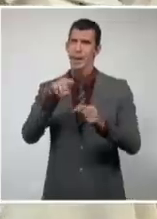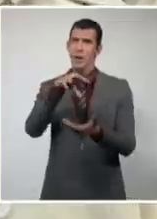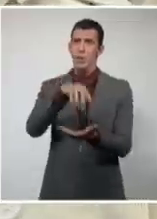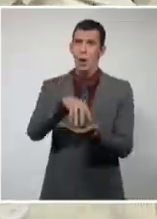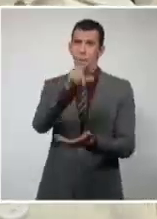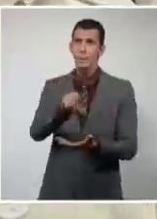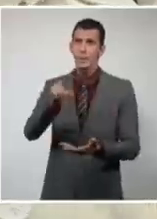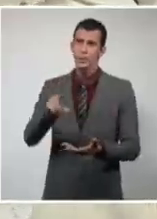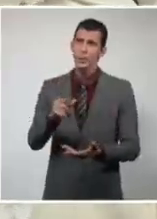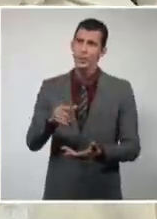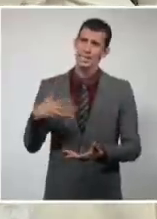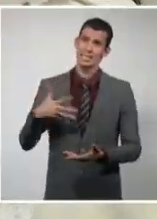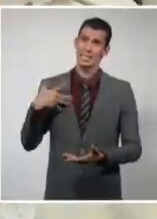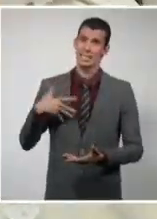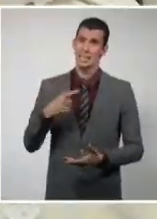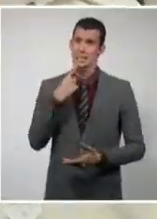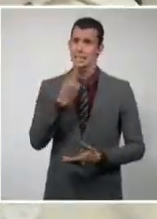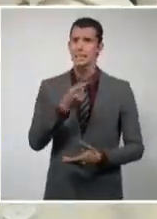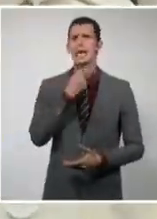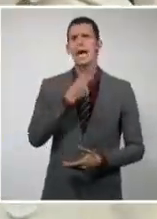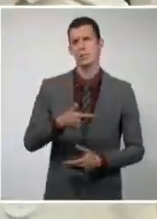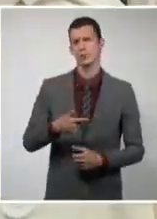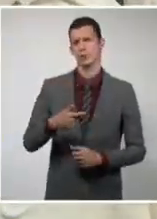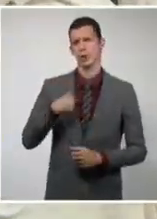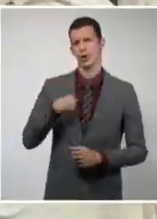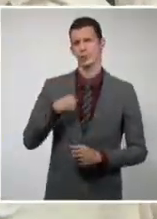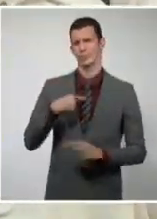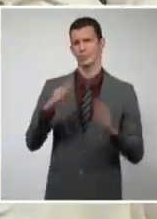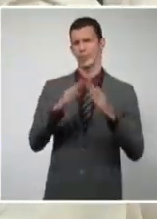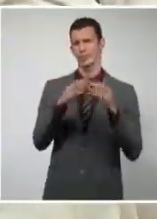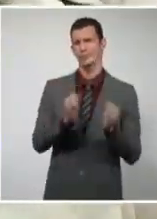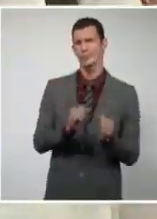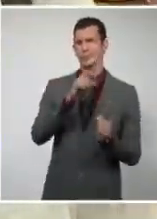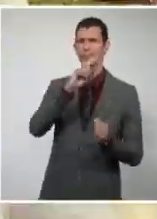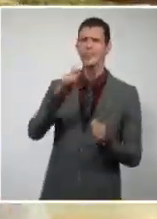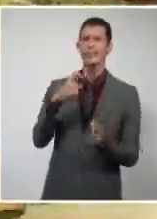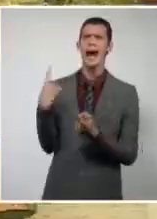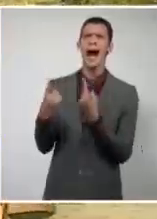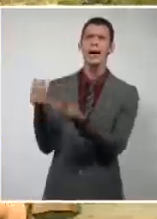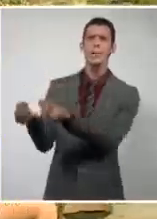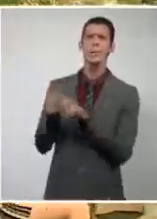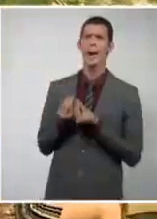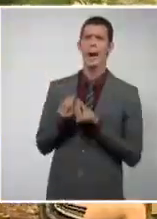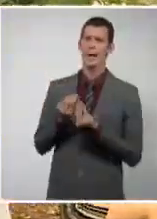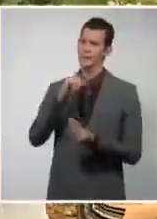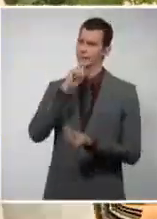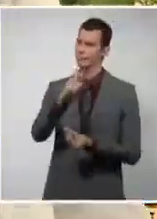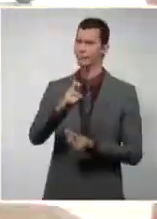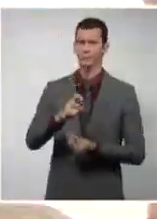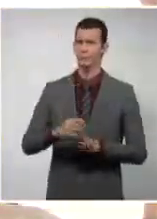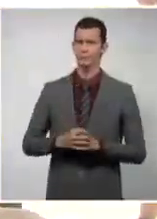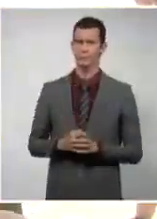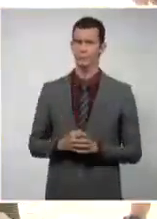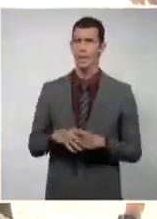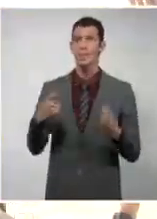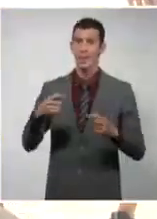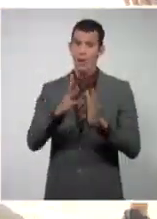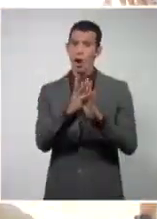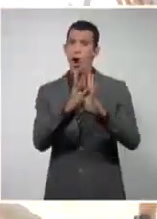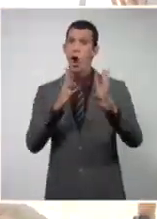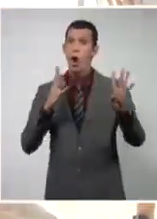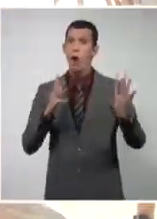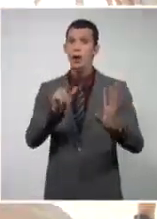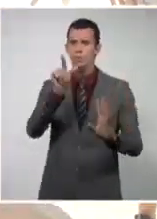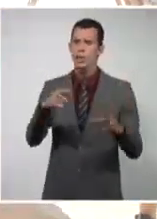la casa esperando que las cosas te la traigan. Y entonces, ¿qué debe ser? A ver, disciplina, si no hay nadie aquí que pueda organizar la cola. Detergente hace días